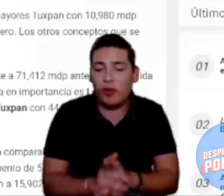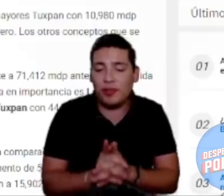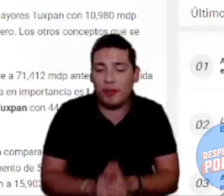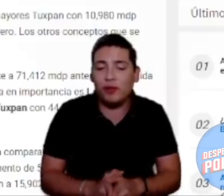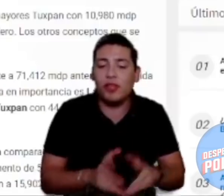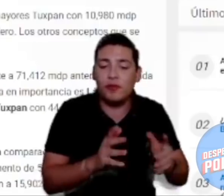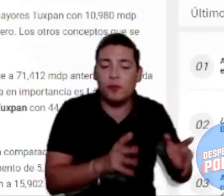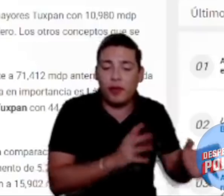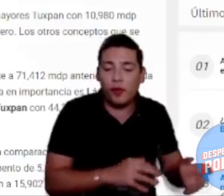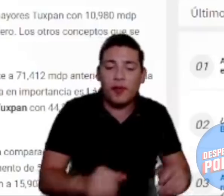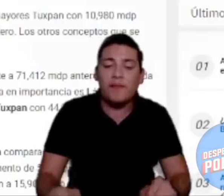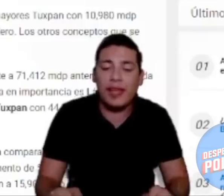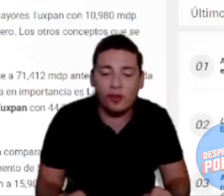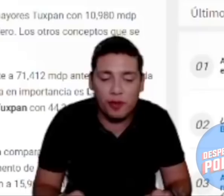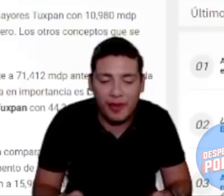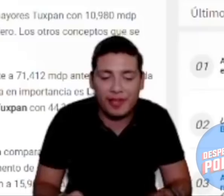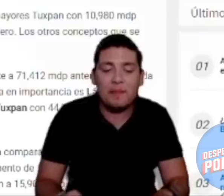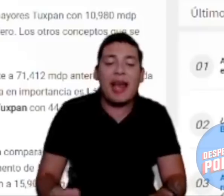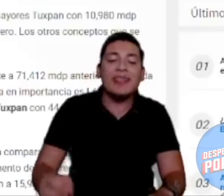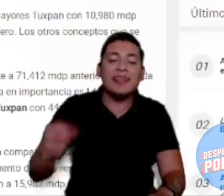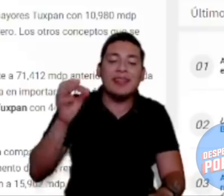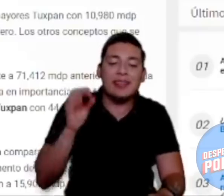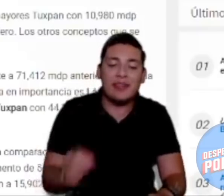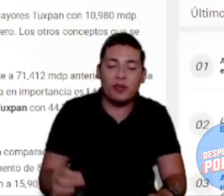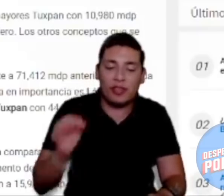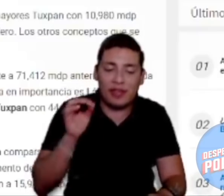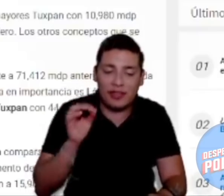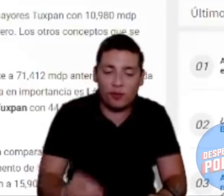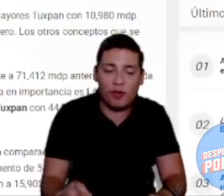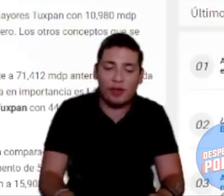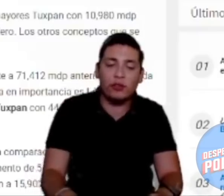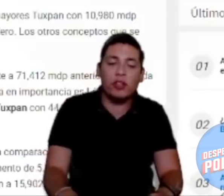630.984 millones de pesos del mismo periodo del 2020 hasta